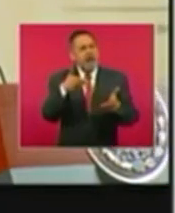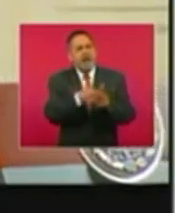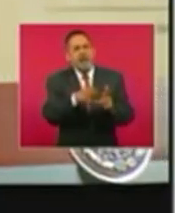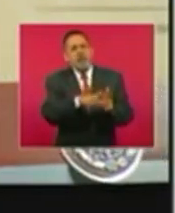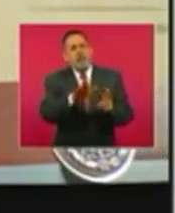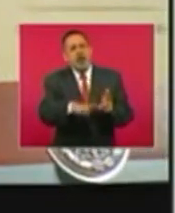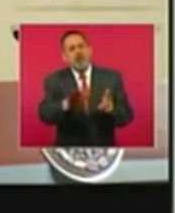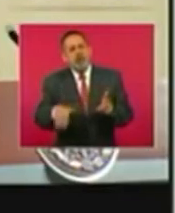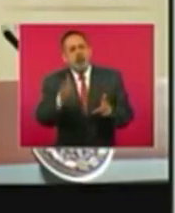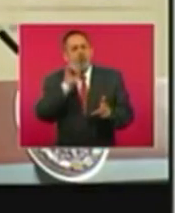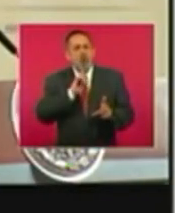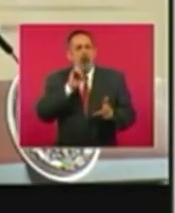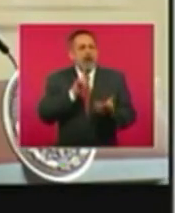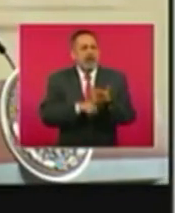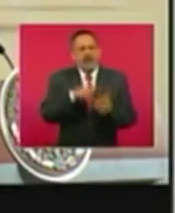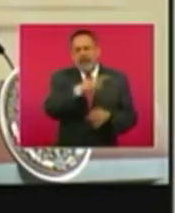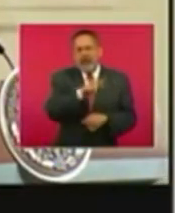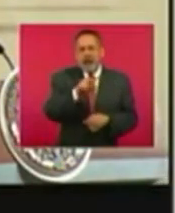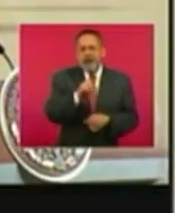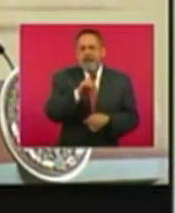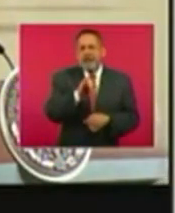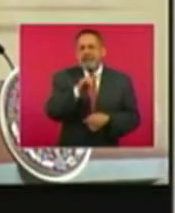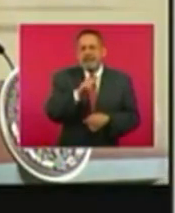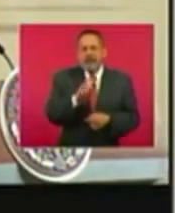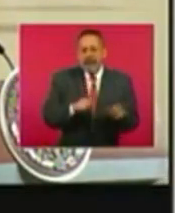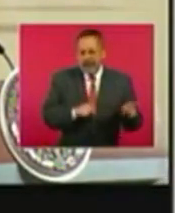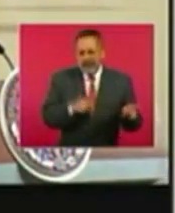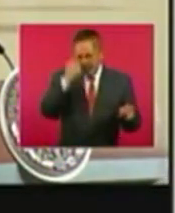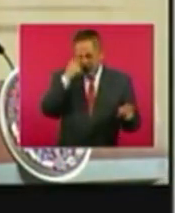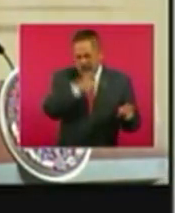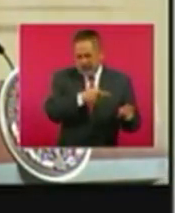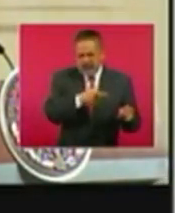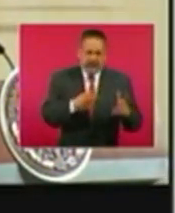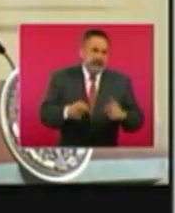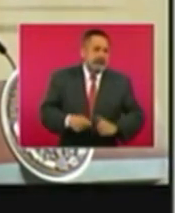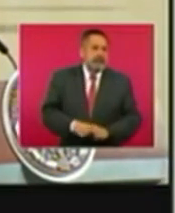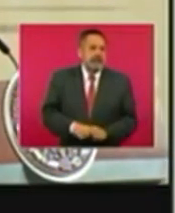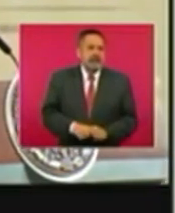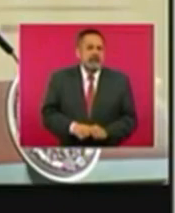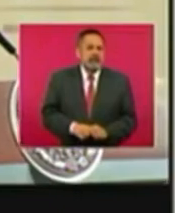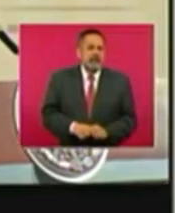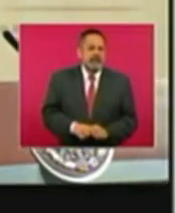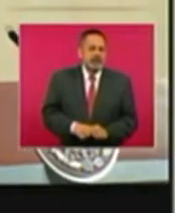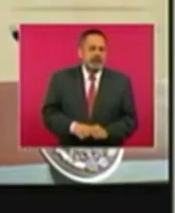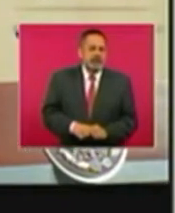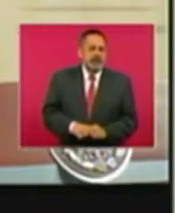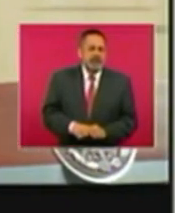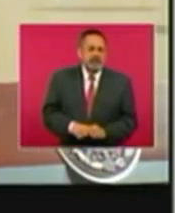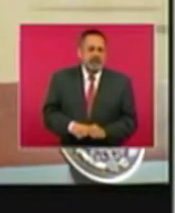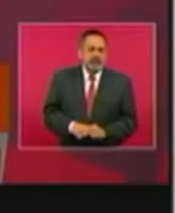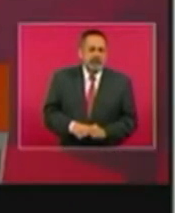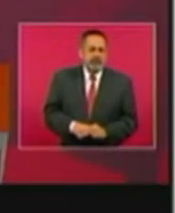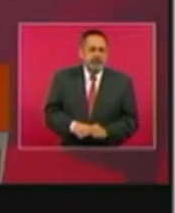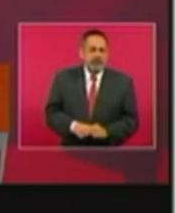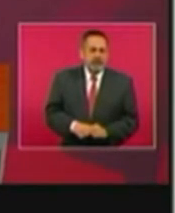informado con relación al proceso de extradición o no de este joven es que se tienen que agotar las vías establecidas en las leyes